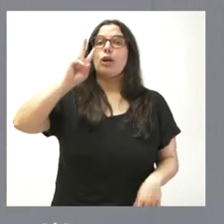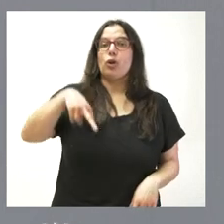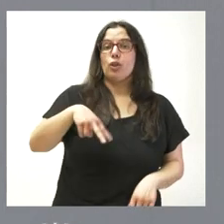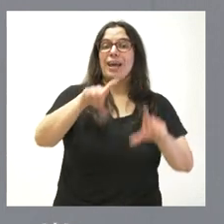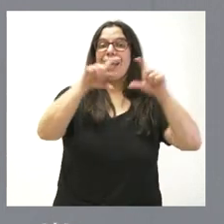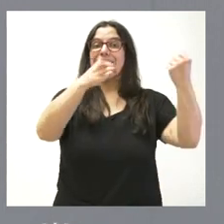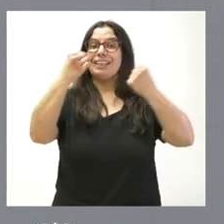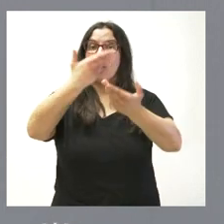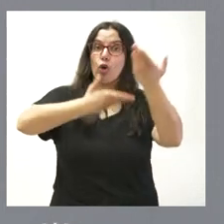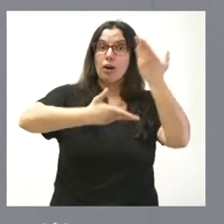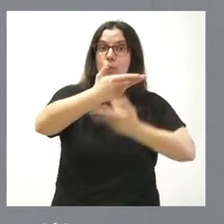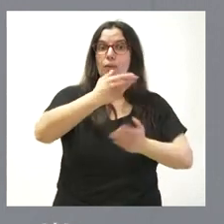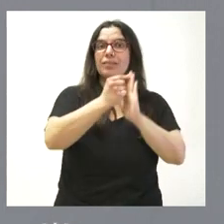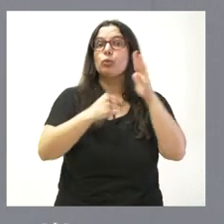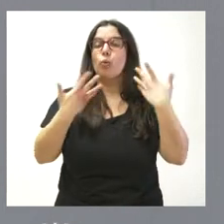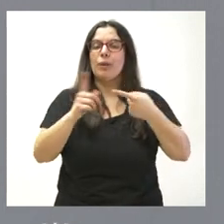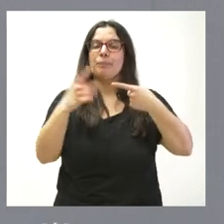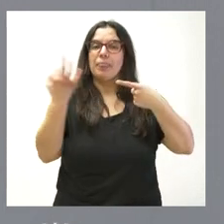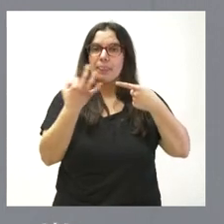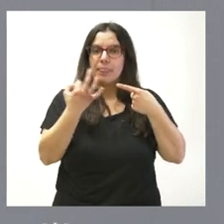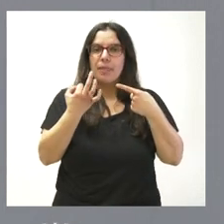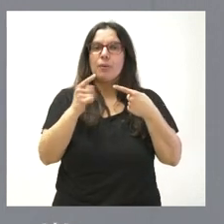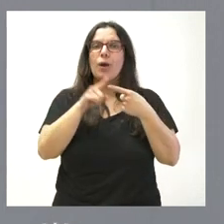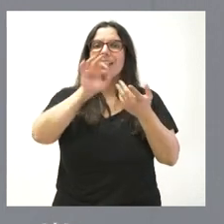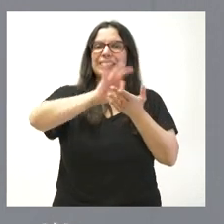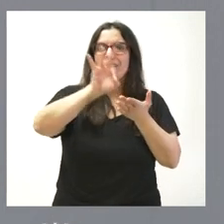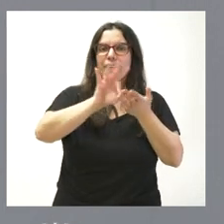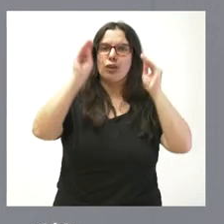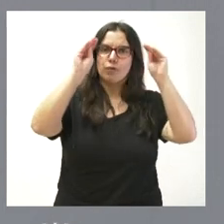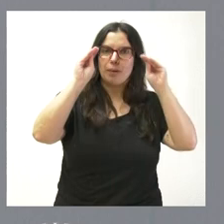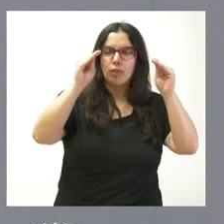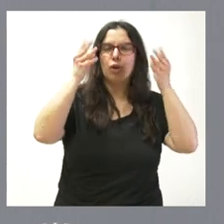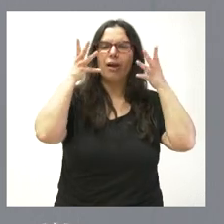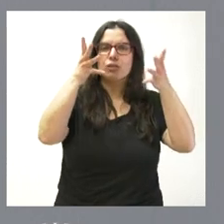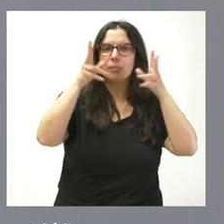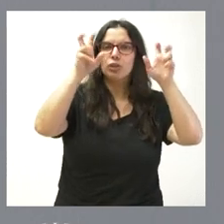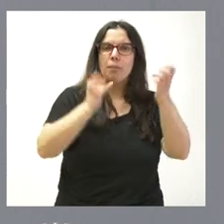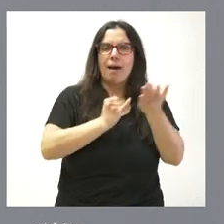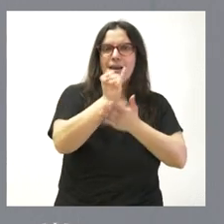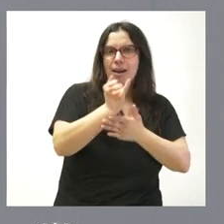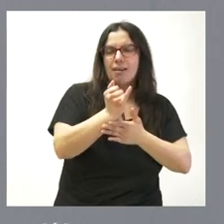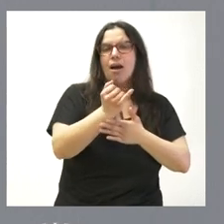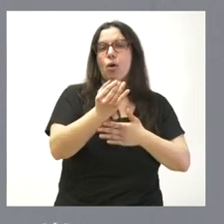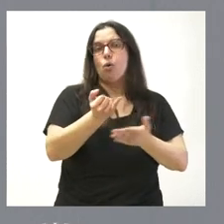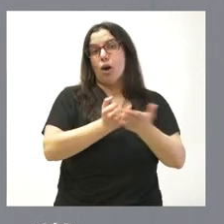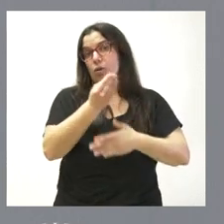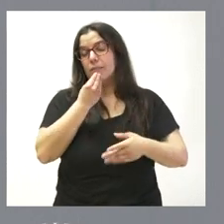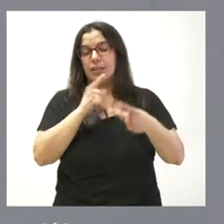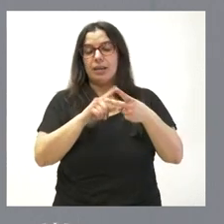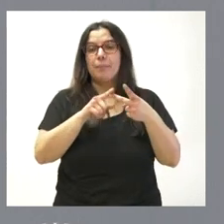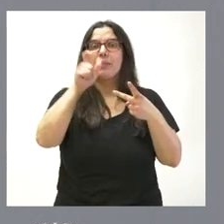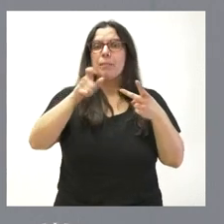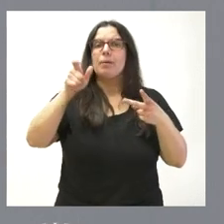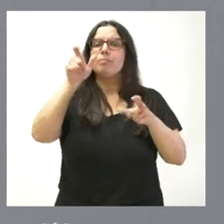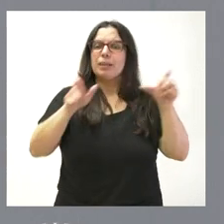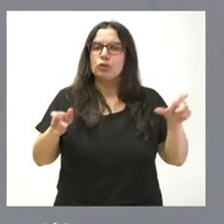colaboradora es que las organizaciones deberán disponer de servicios de formación y asesoramiento en materia agraria y agroalimentaria así como del personal suficiente